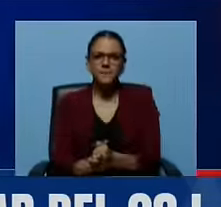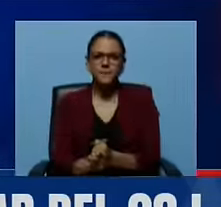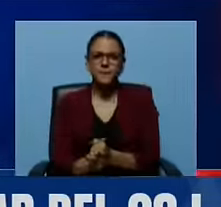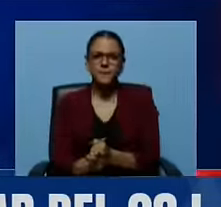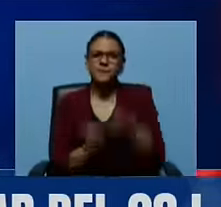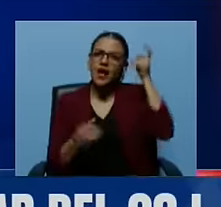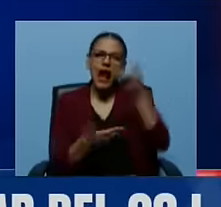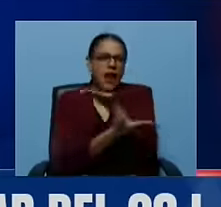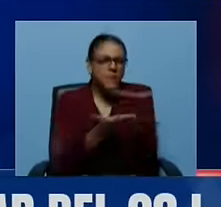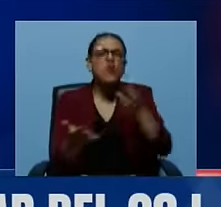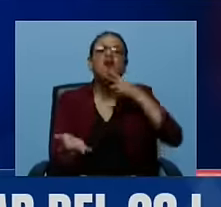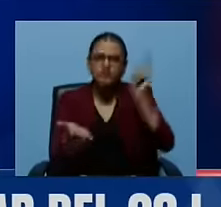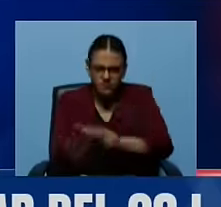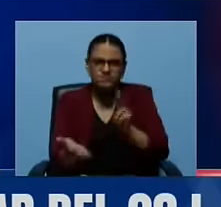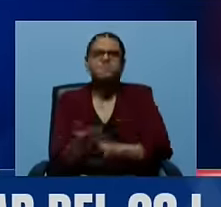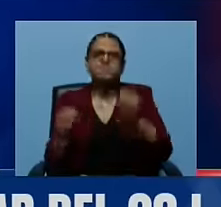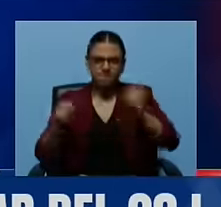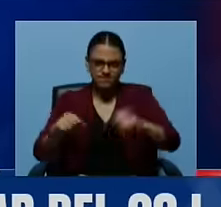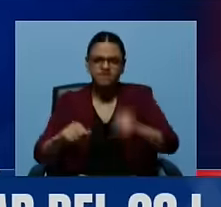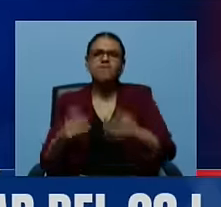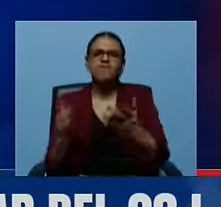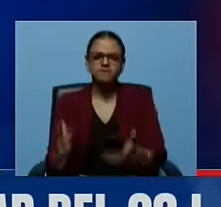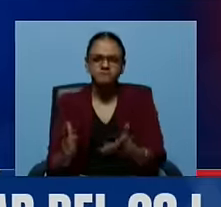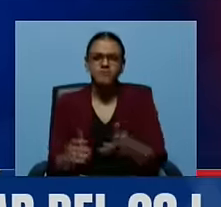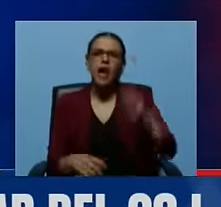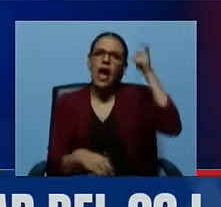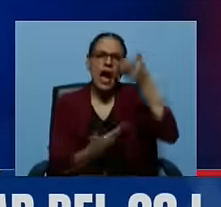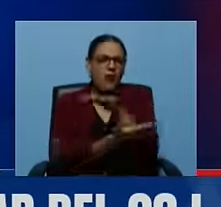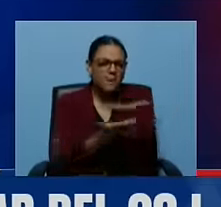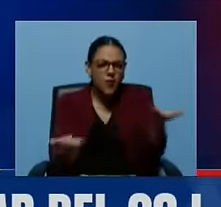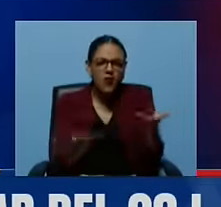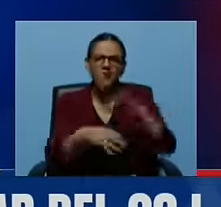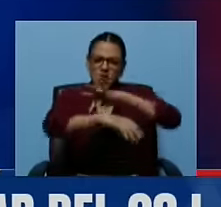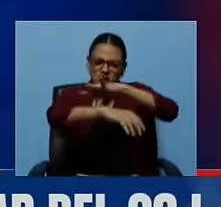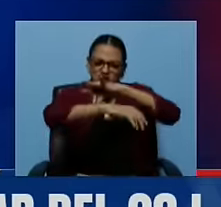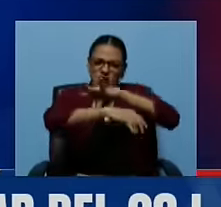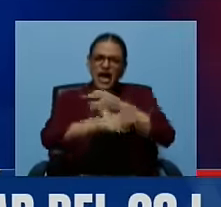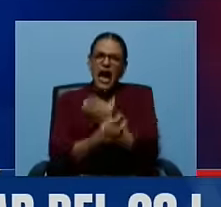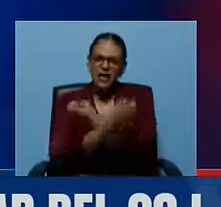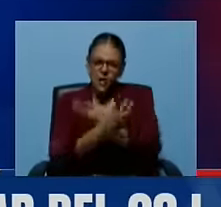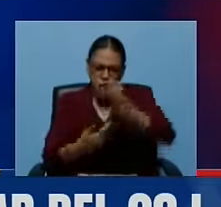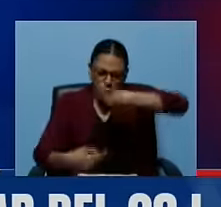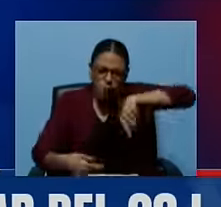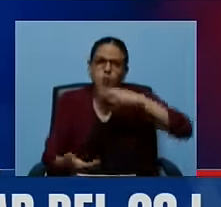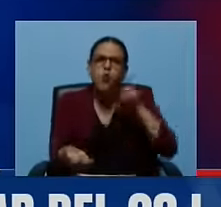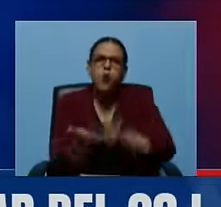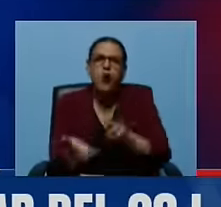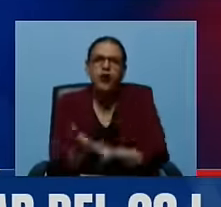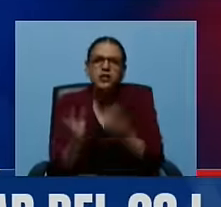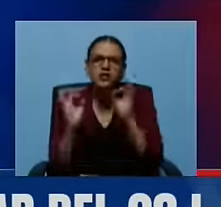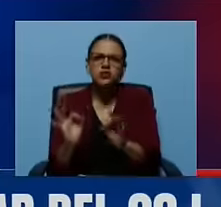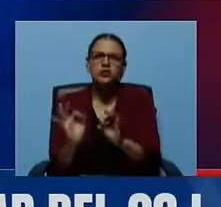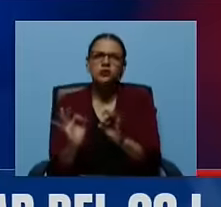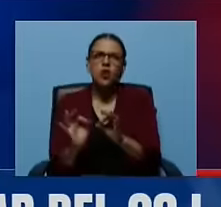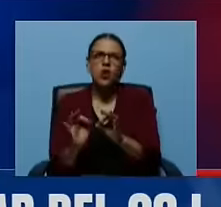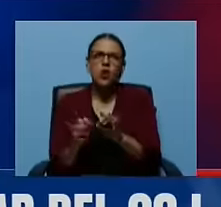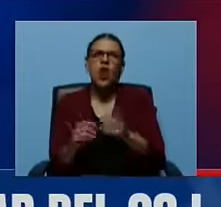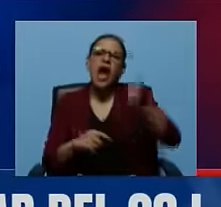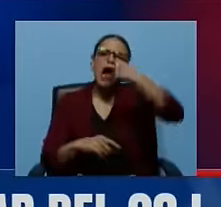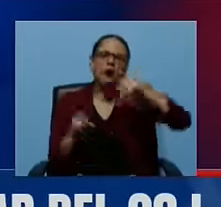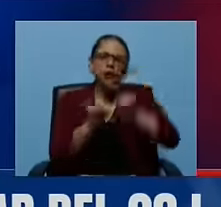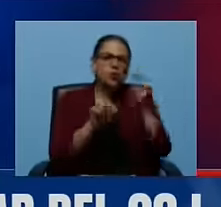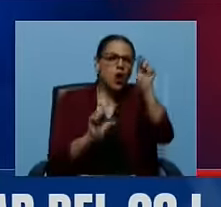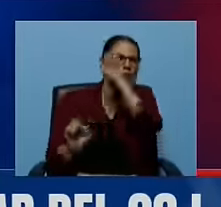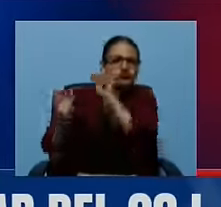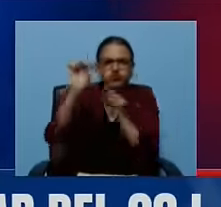al pueblo de verdad, al pueblo de carne y hueso, al enjambre